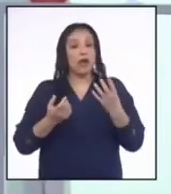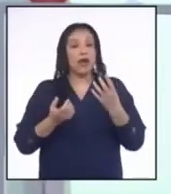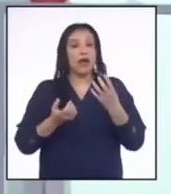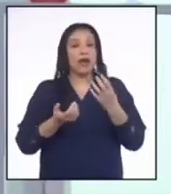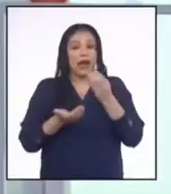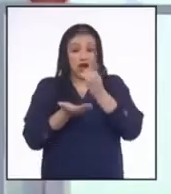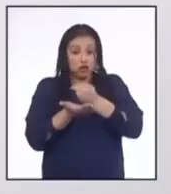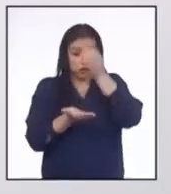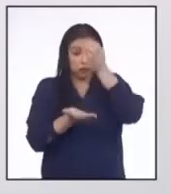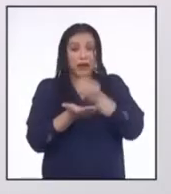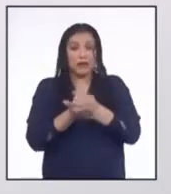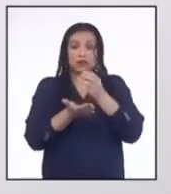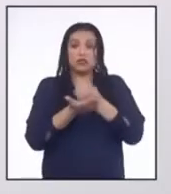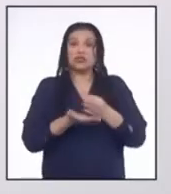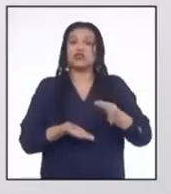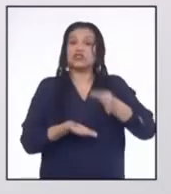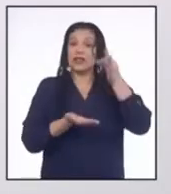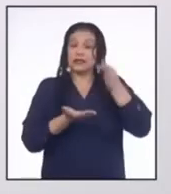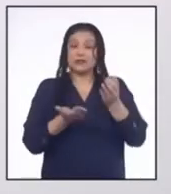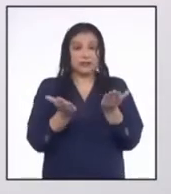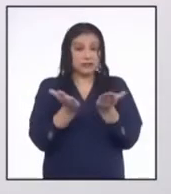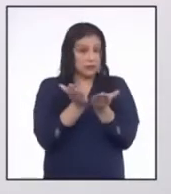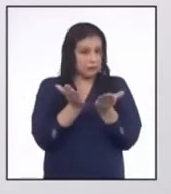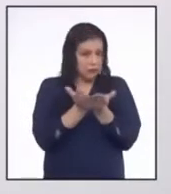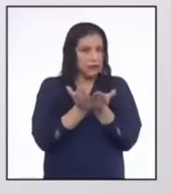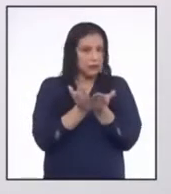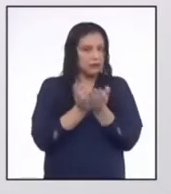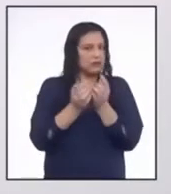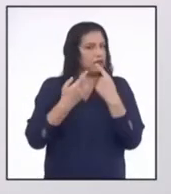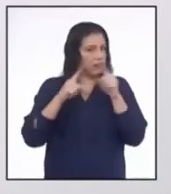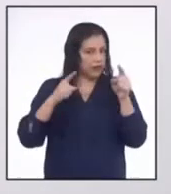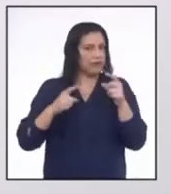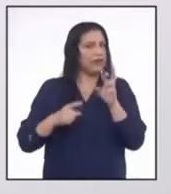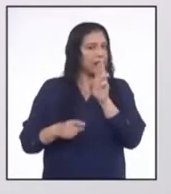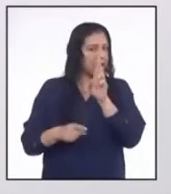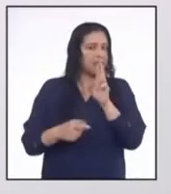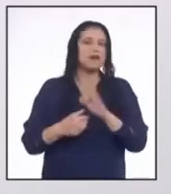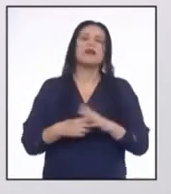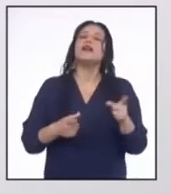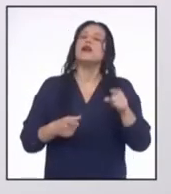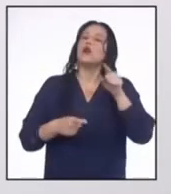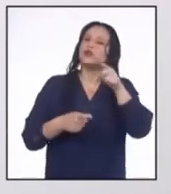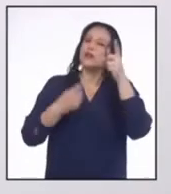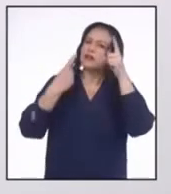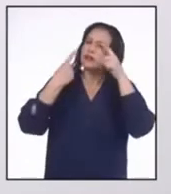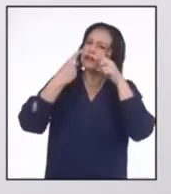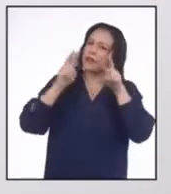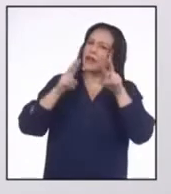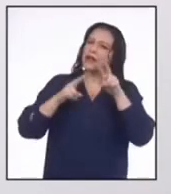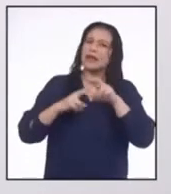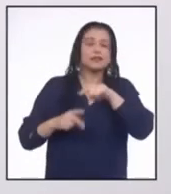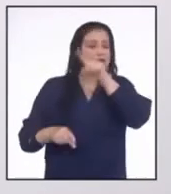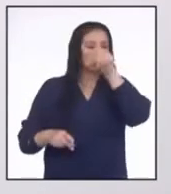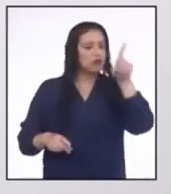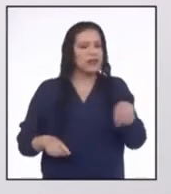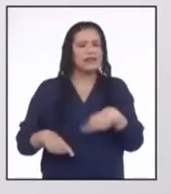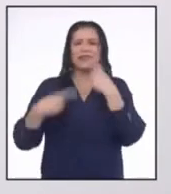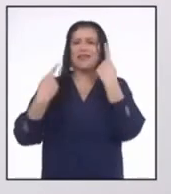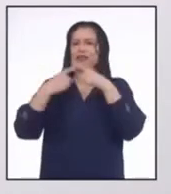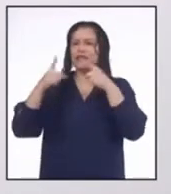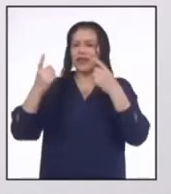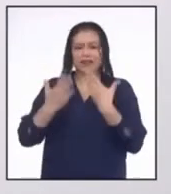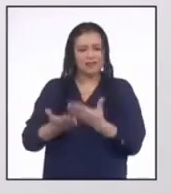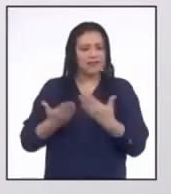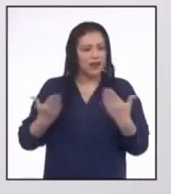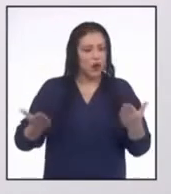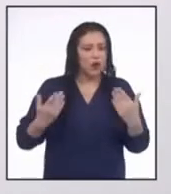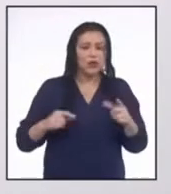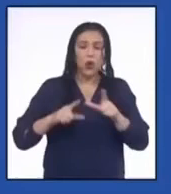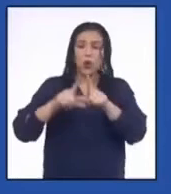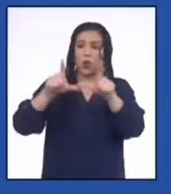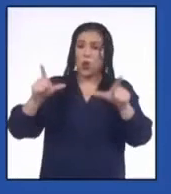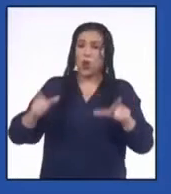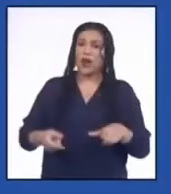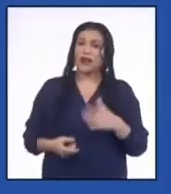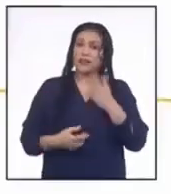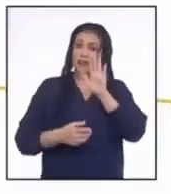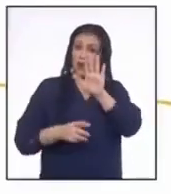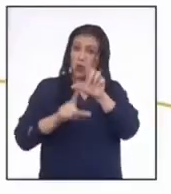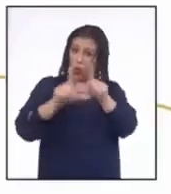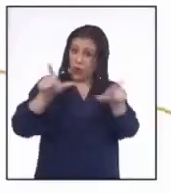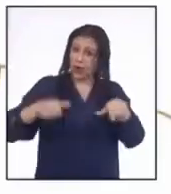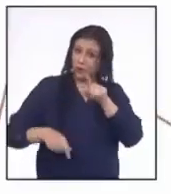vasos, tazas y platos. Chicas y chicos, ¿se dan cuenta de que la circunferencia está presente en muchos objetos o espacios de su